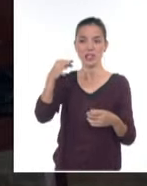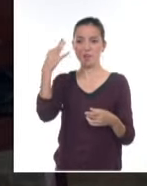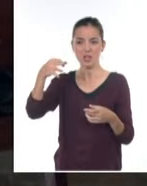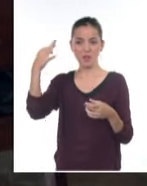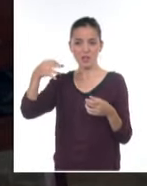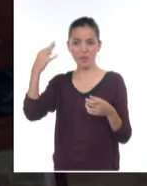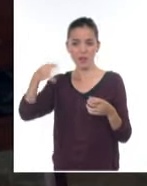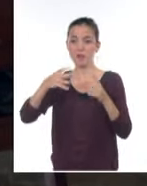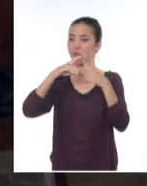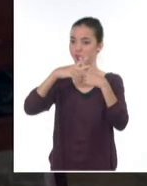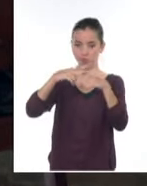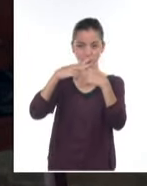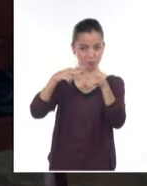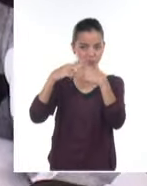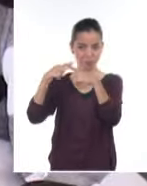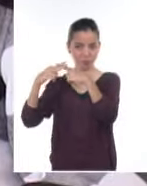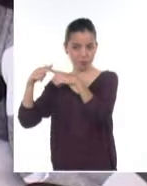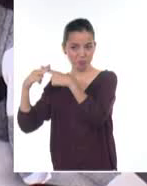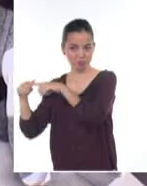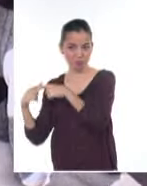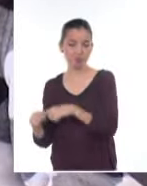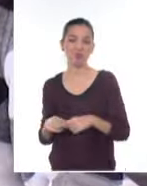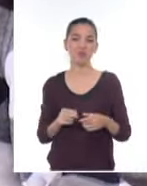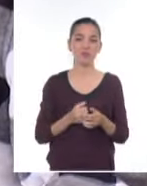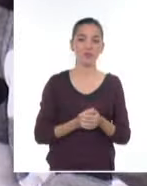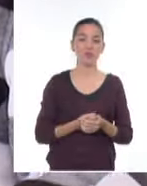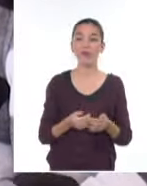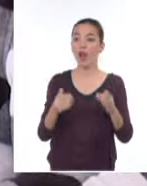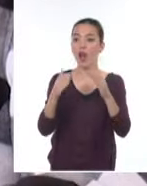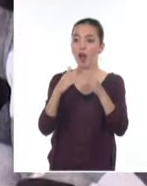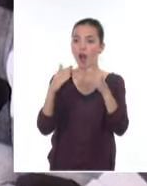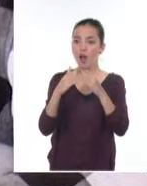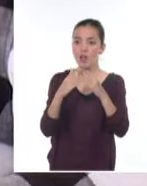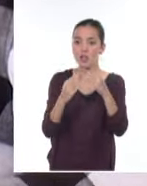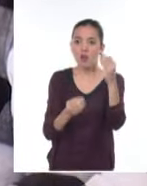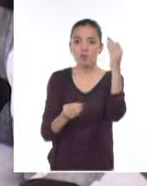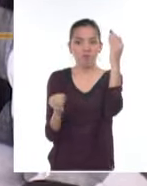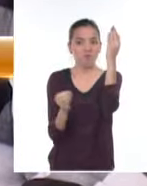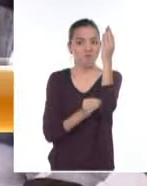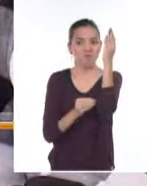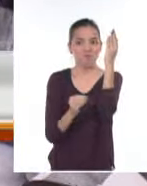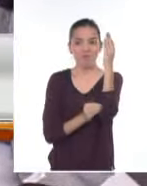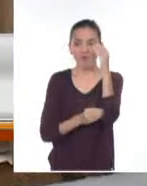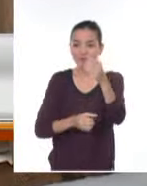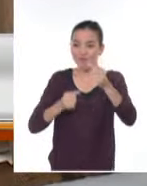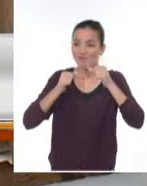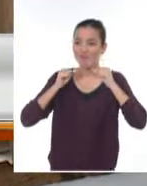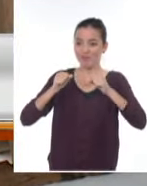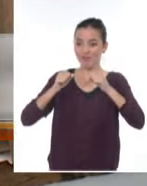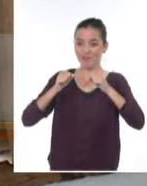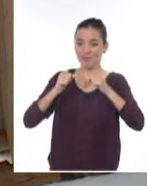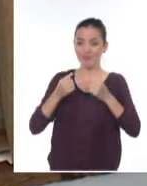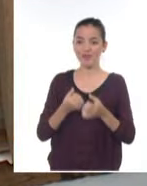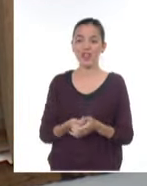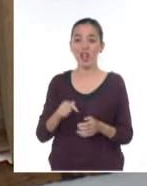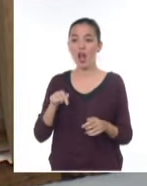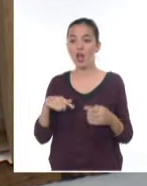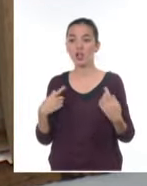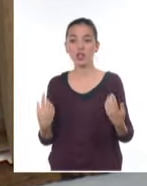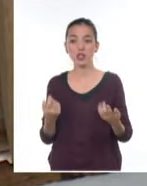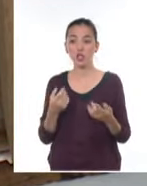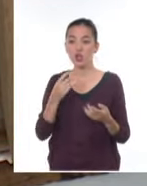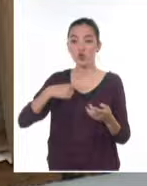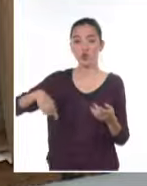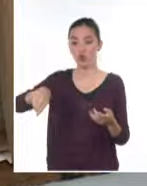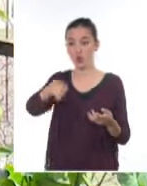hemos evacuado porque, bueno, la casa tiene buena fortaleza. Incluso lo que asimilábamos era vecino. Y cuando uno de ellos dañó